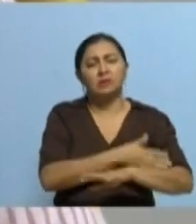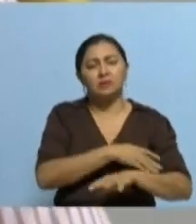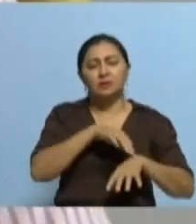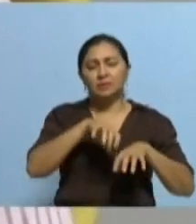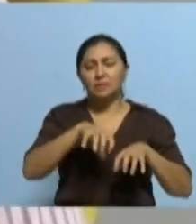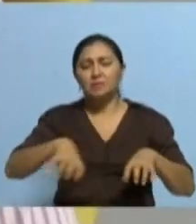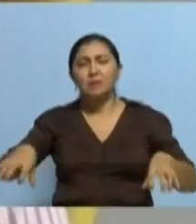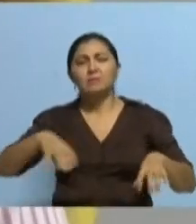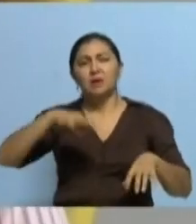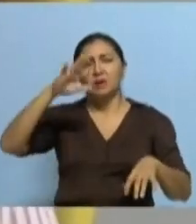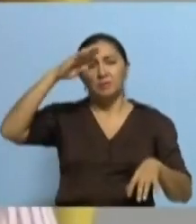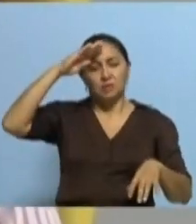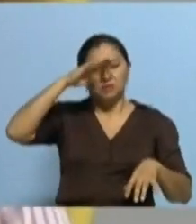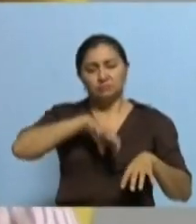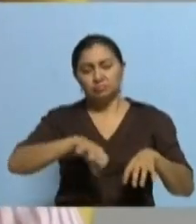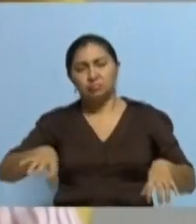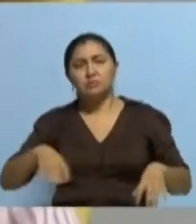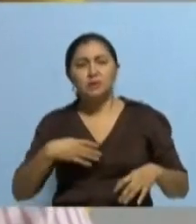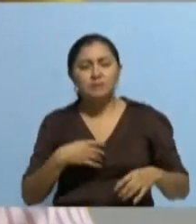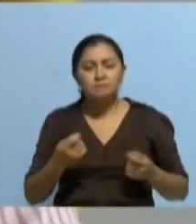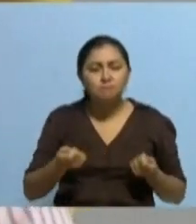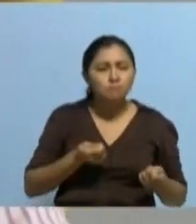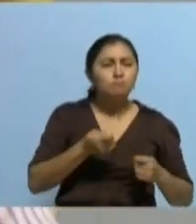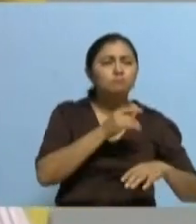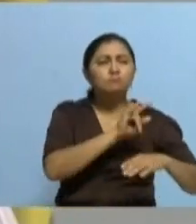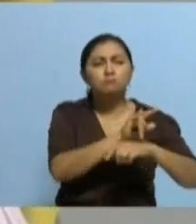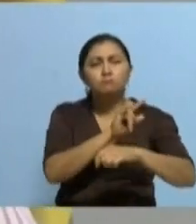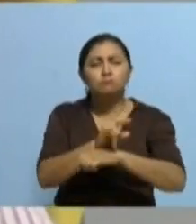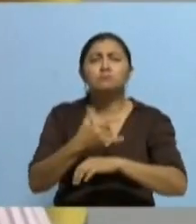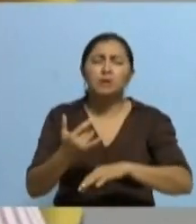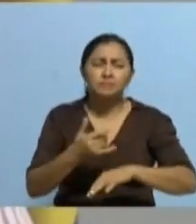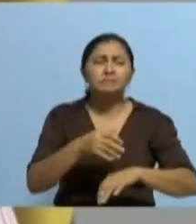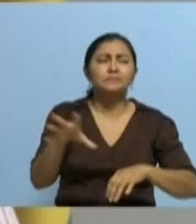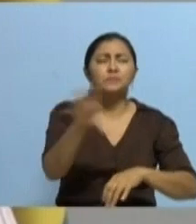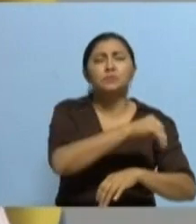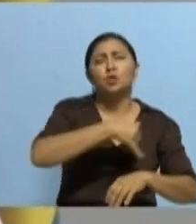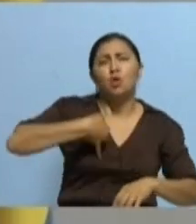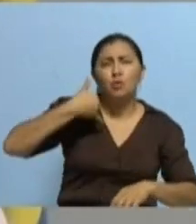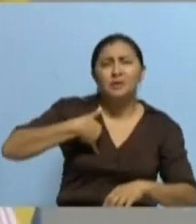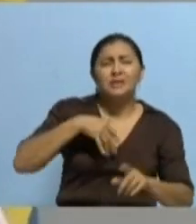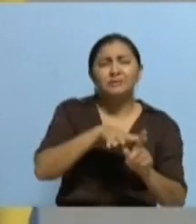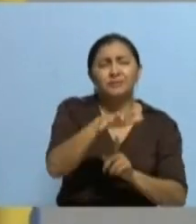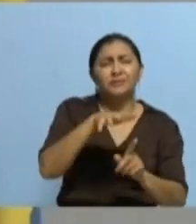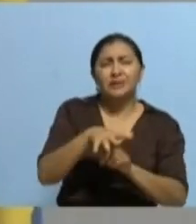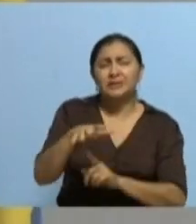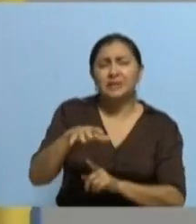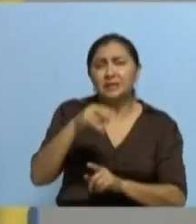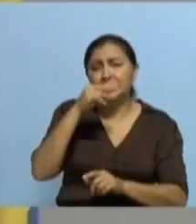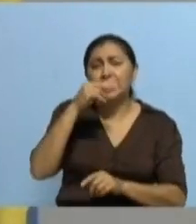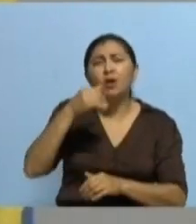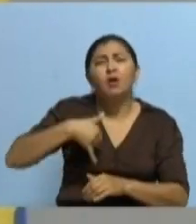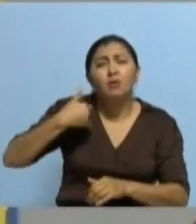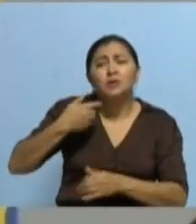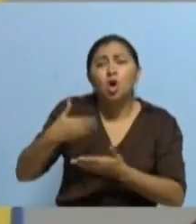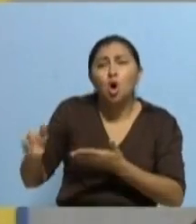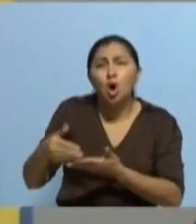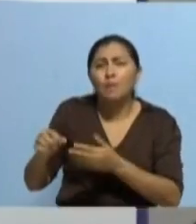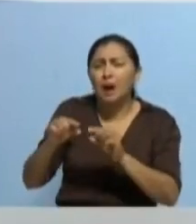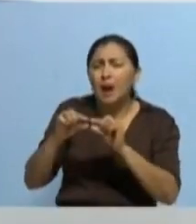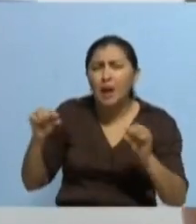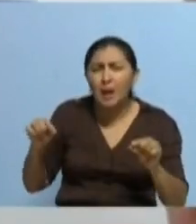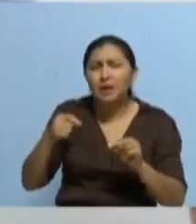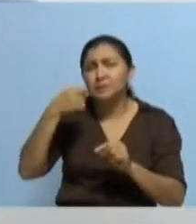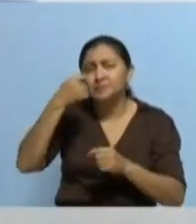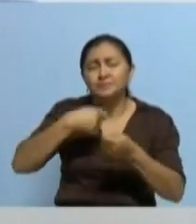en el municipio. Esta es otra situación que está tocando mucho a los jóvenes. Esta es otra situación que de veras que nos tiene muy preocupados. En